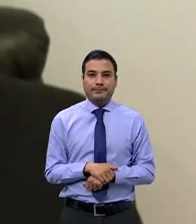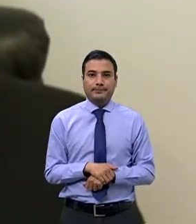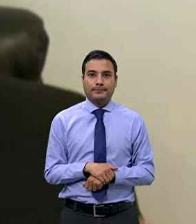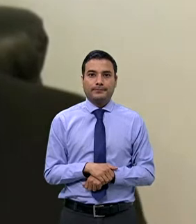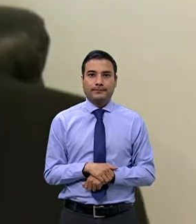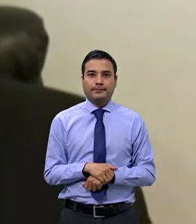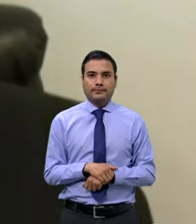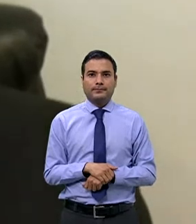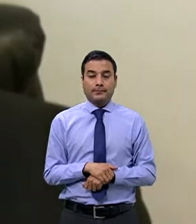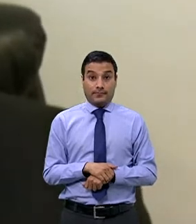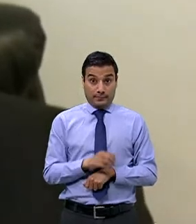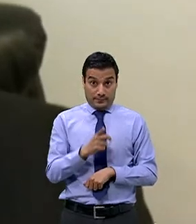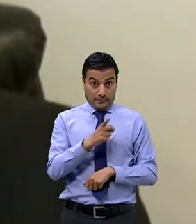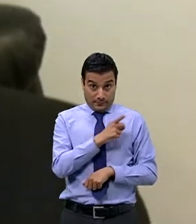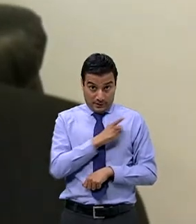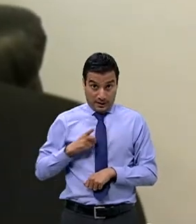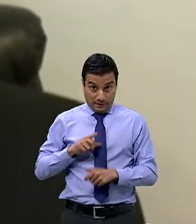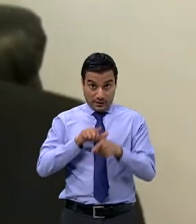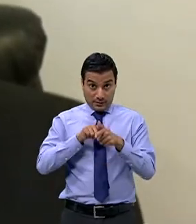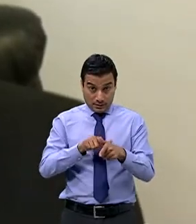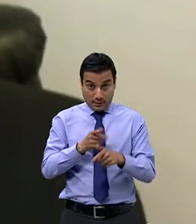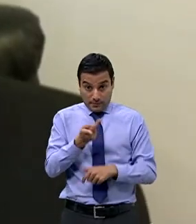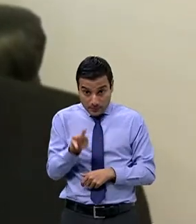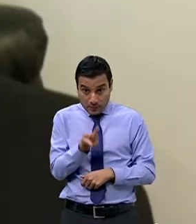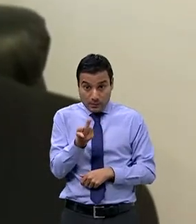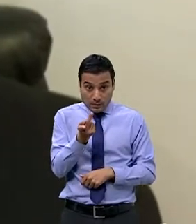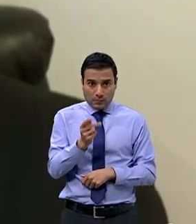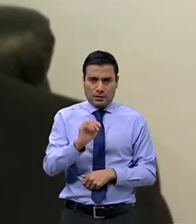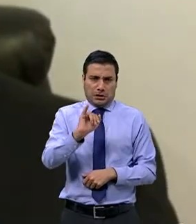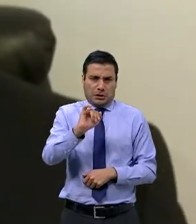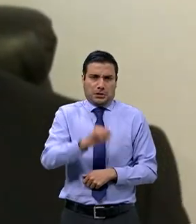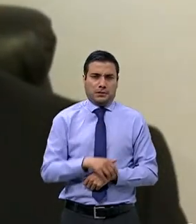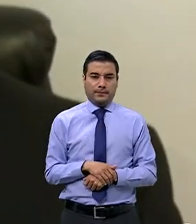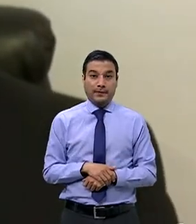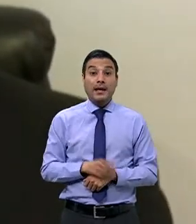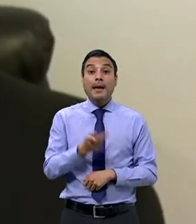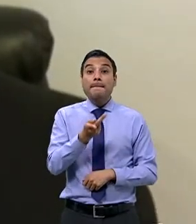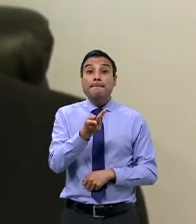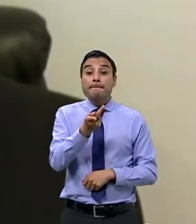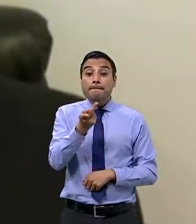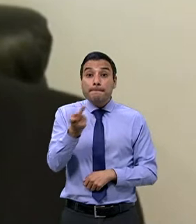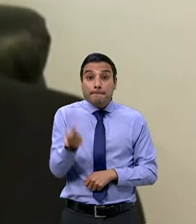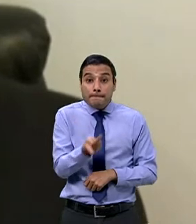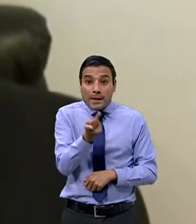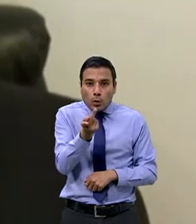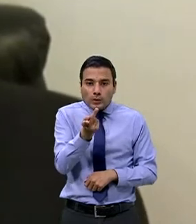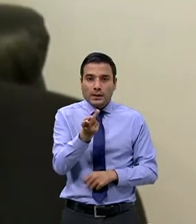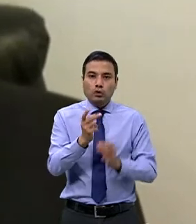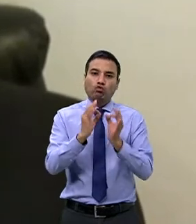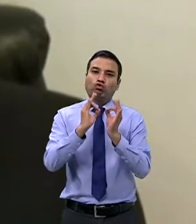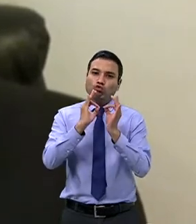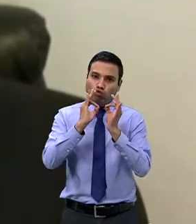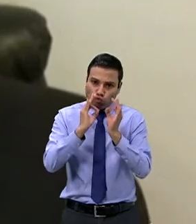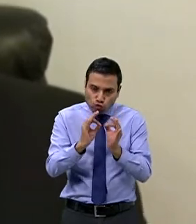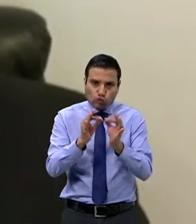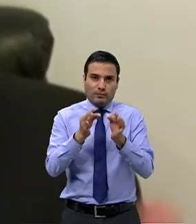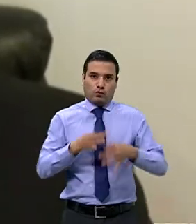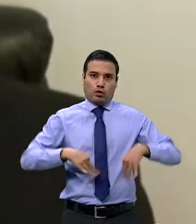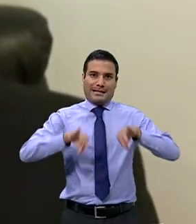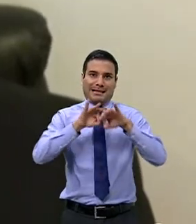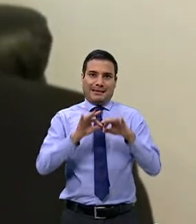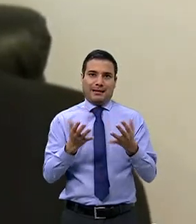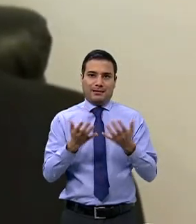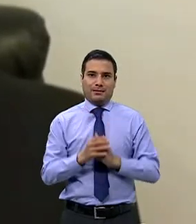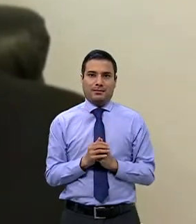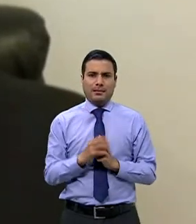seguirlas organizando por supuesto que si hay que seguirlas organizando pero con preguntas que sean del interés de los ciudadanos para eso